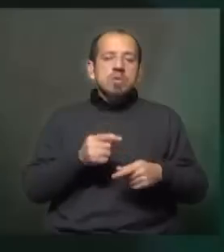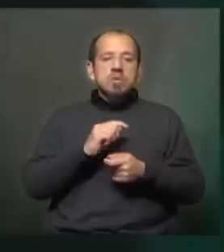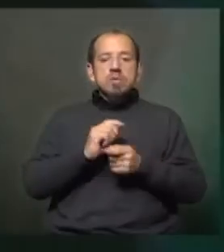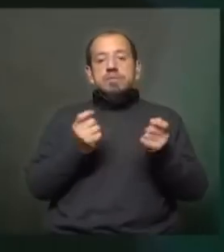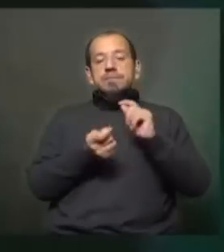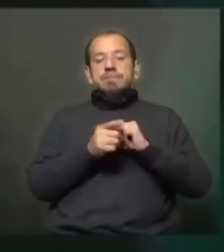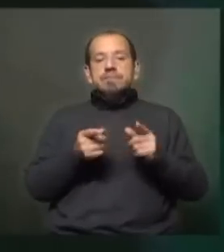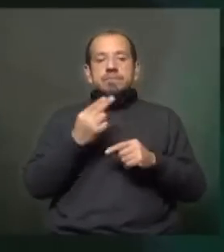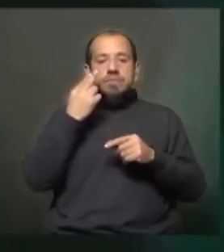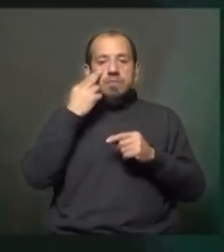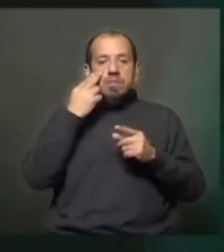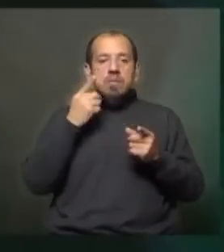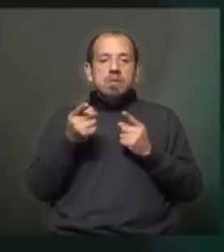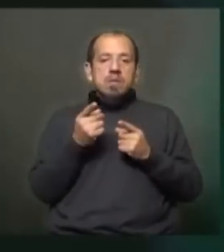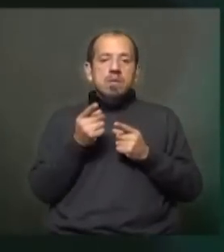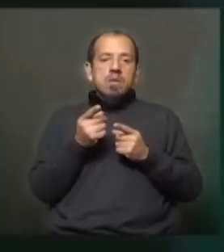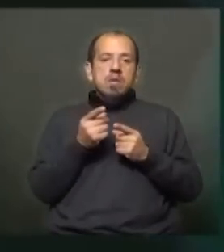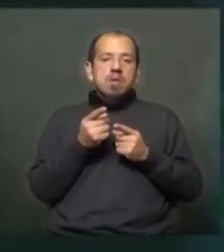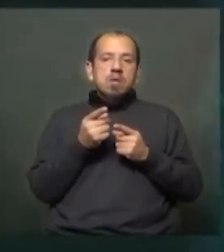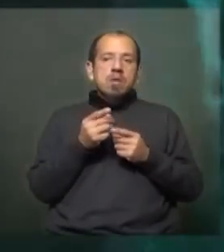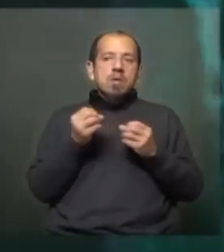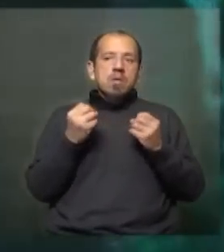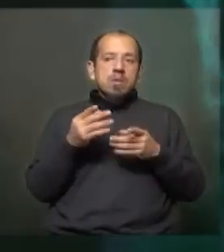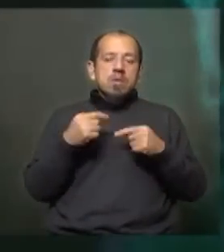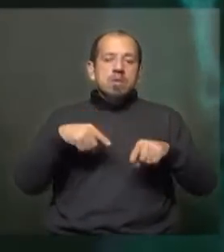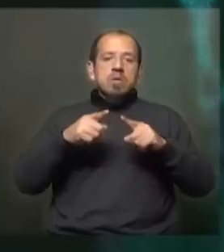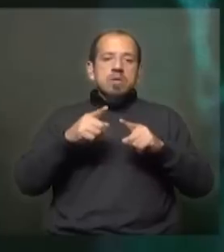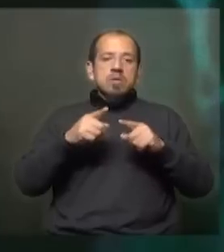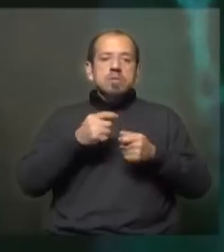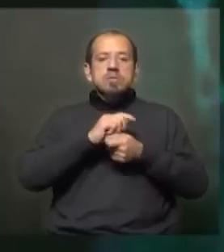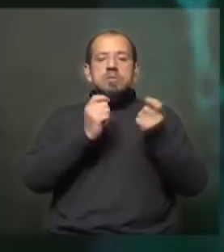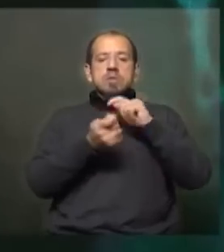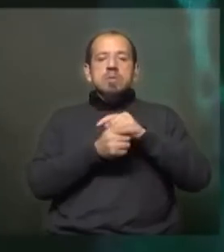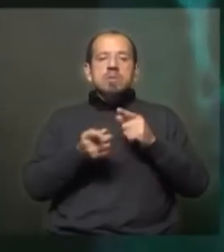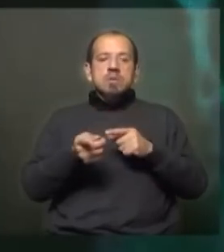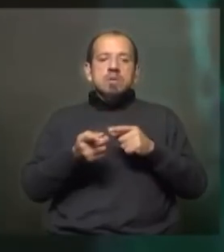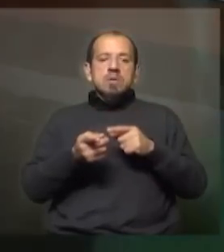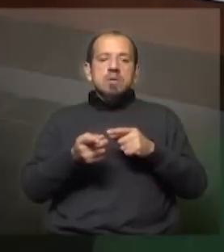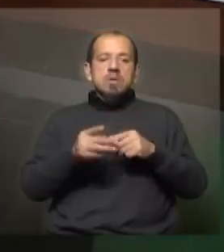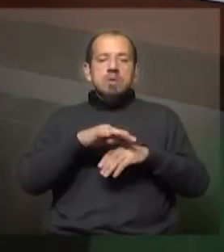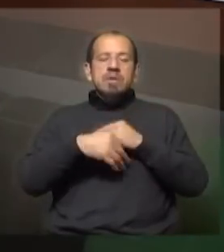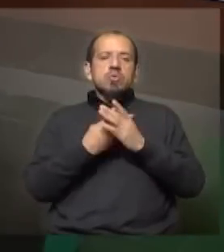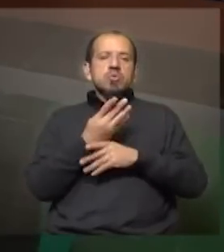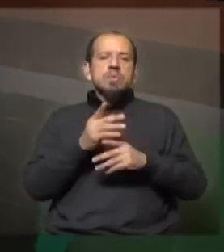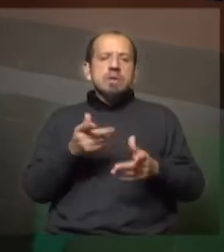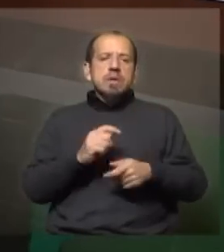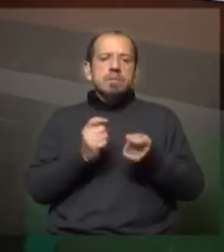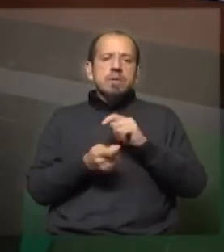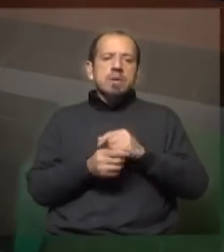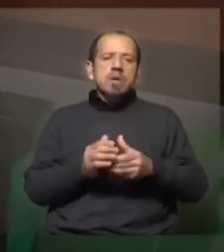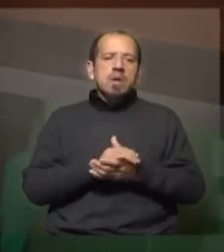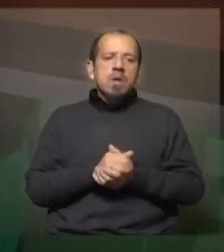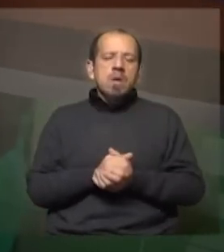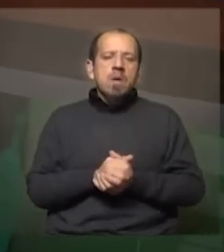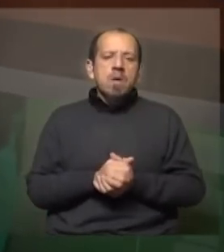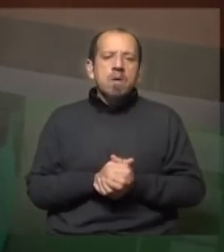esos problemas por dónde Creen ustedes que debería pasar ese cambio de funcionamiento del mercosur para que fuera más óptimo bueno a ver